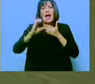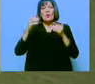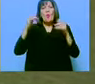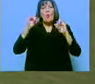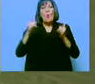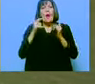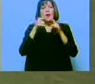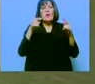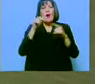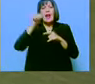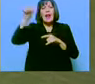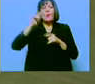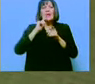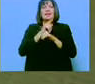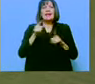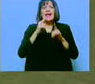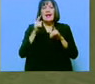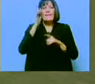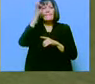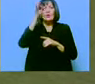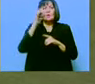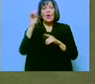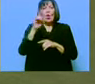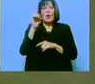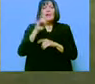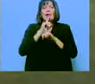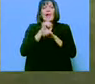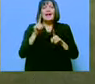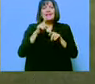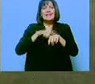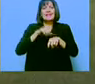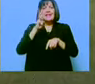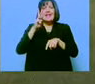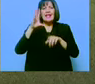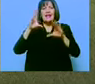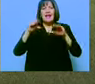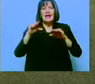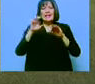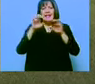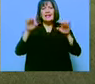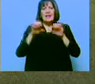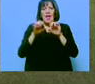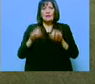medirse a la Liga Deportiva Alajuelense el próximo domingo a las 6 de la tarde en su estadio.